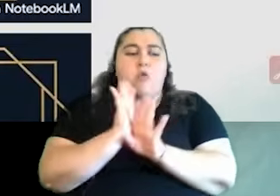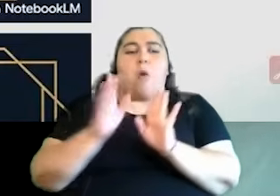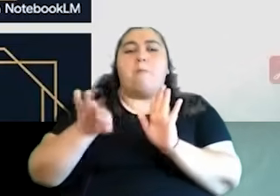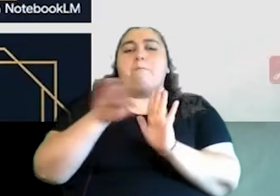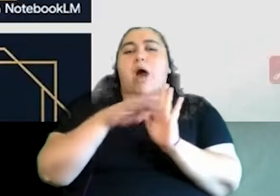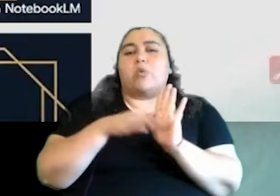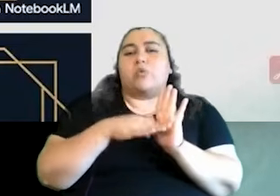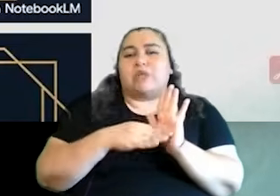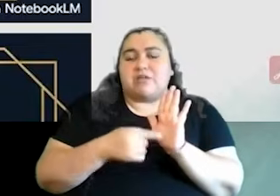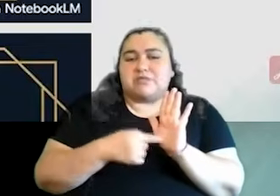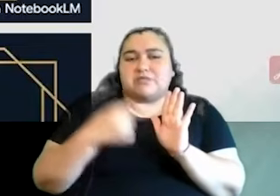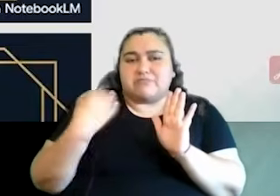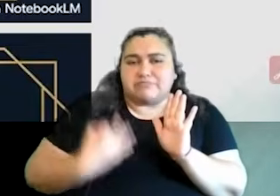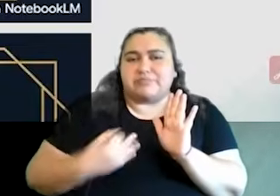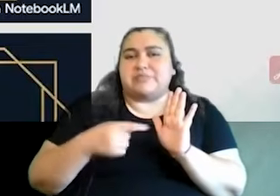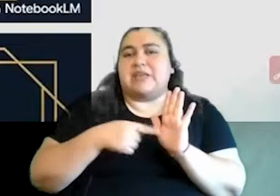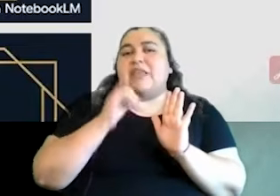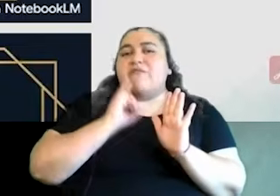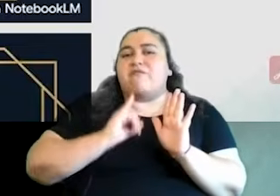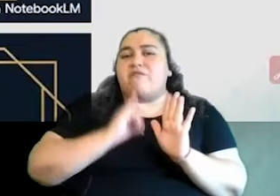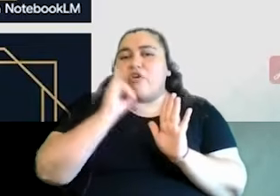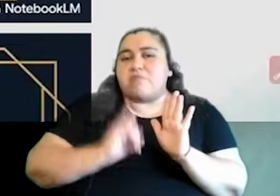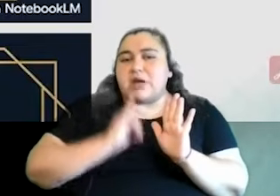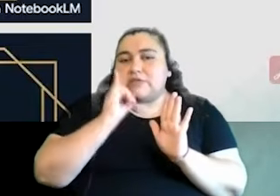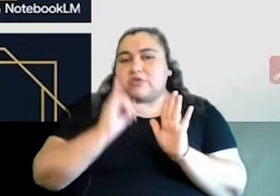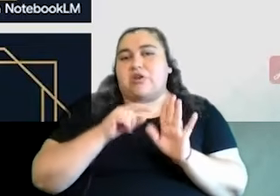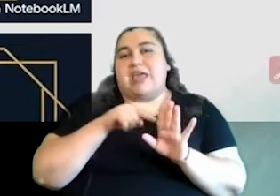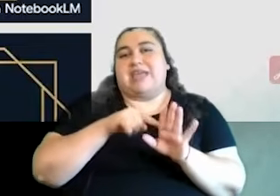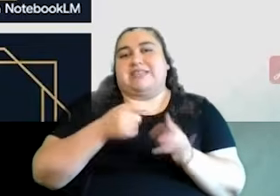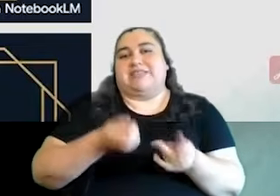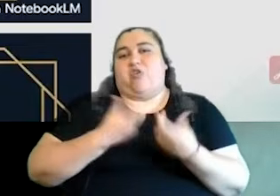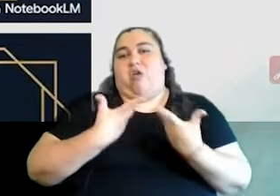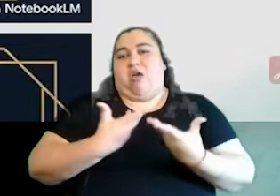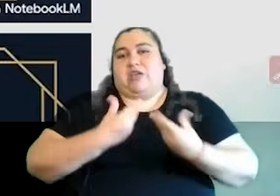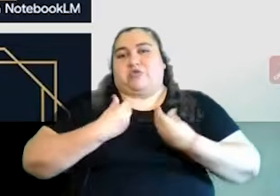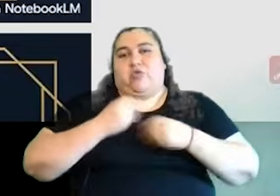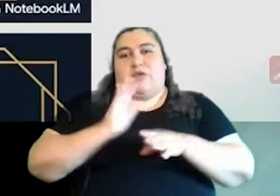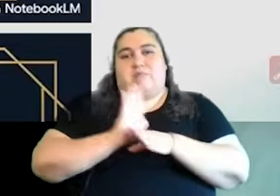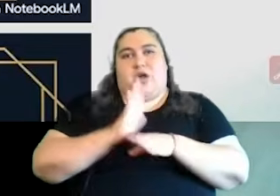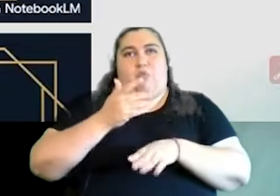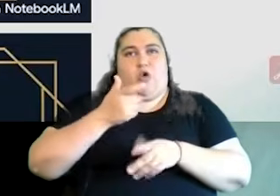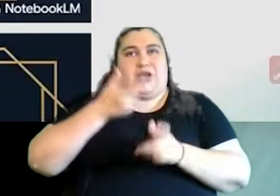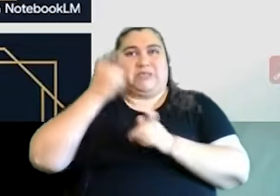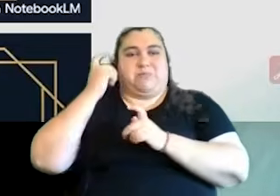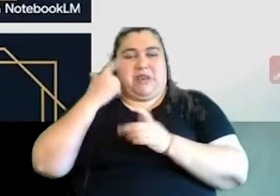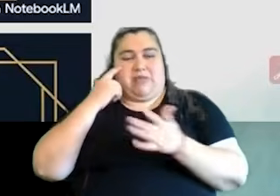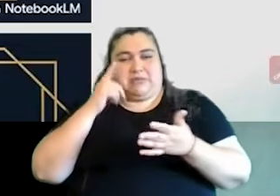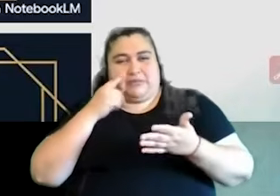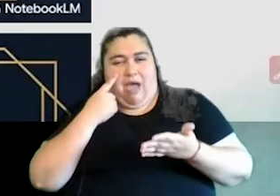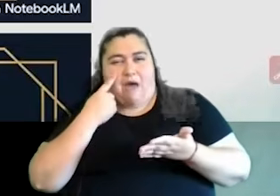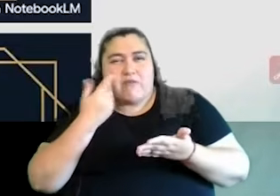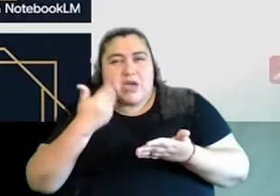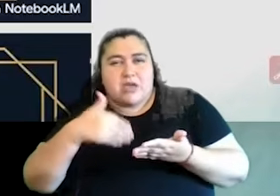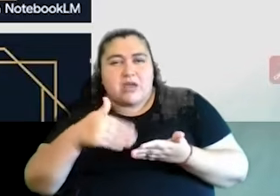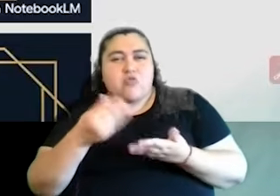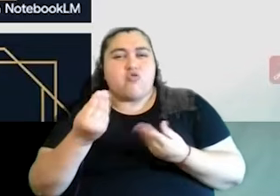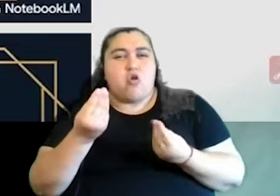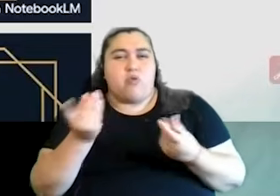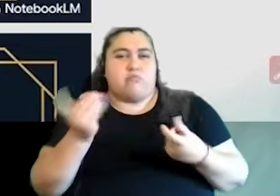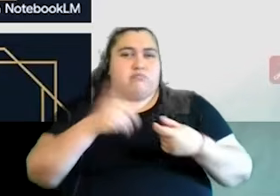información, podría servir como antecedente favorable para el depósito de fondos, por ejemplo. Y